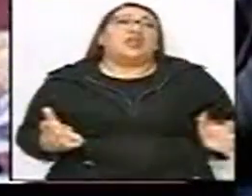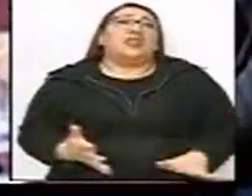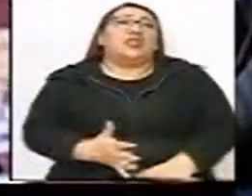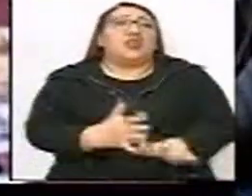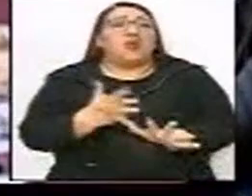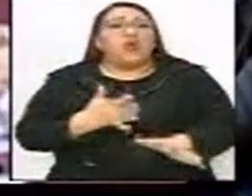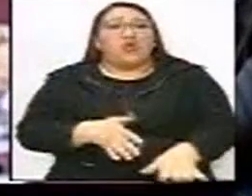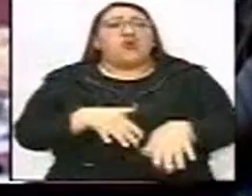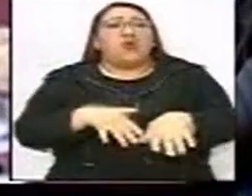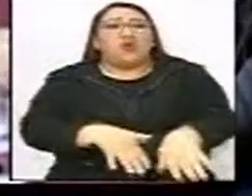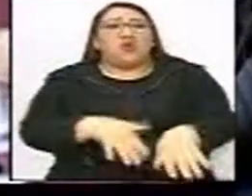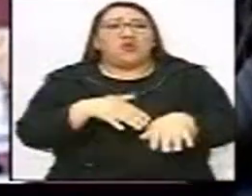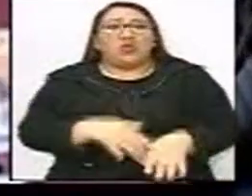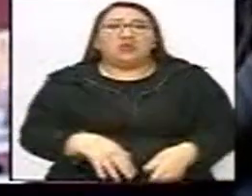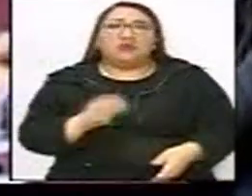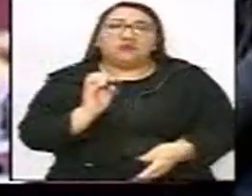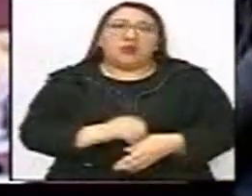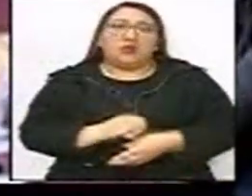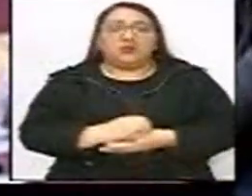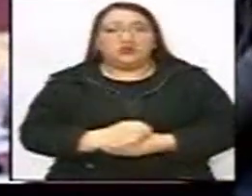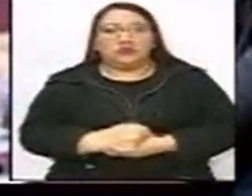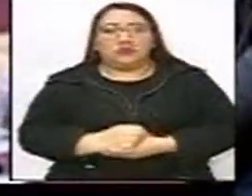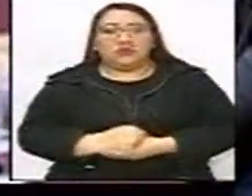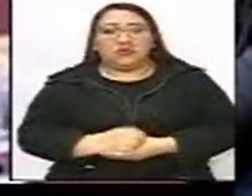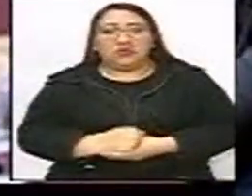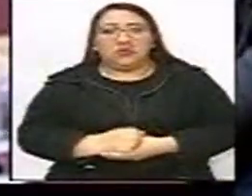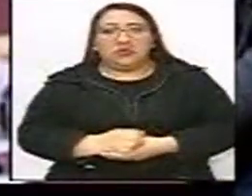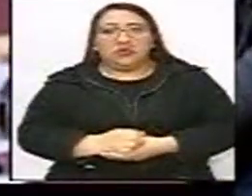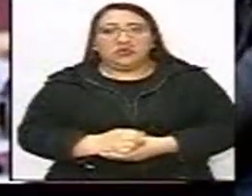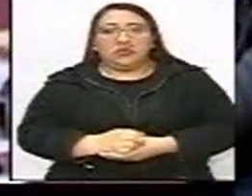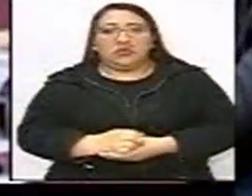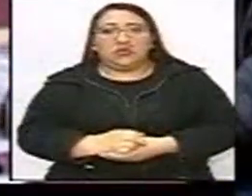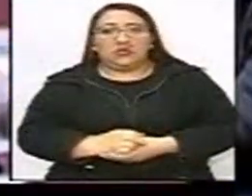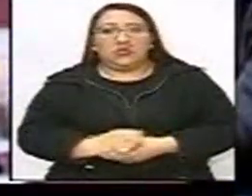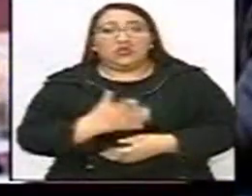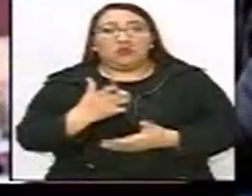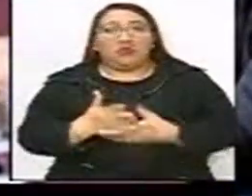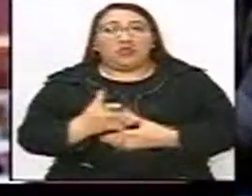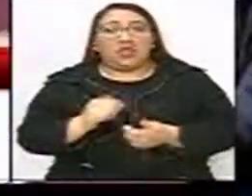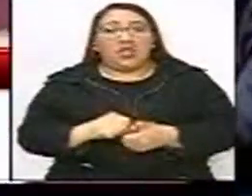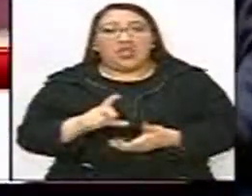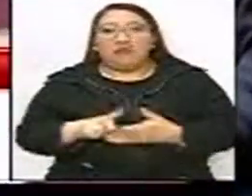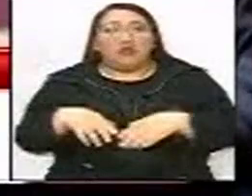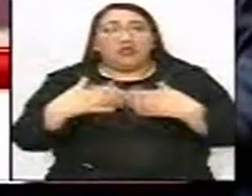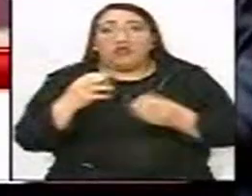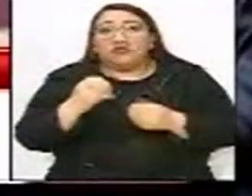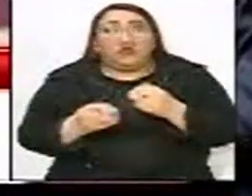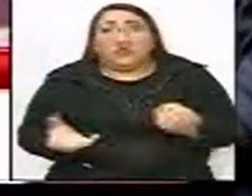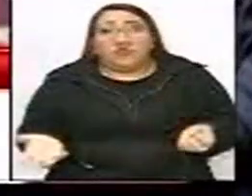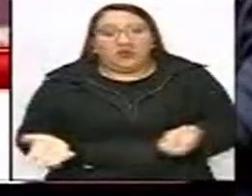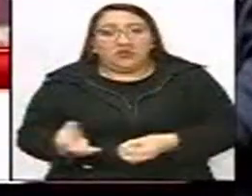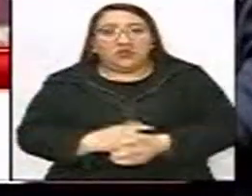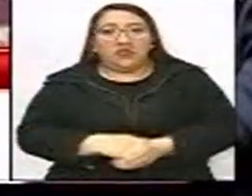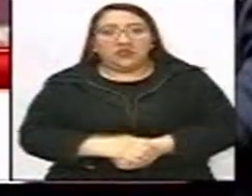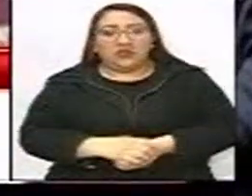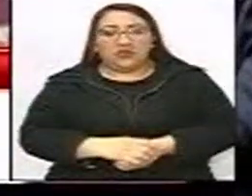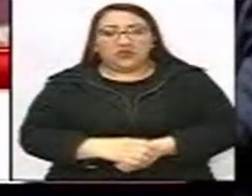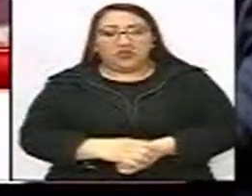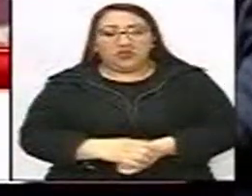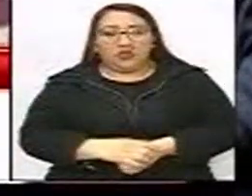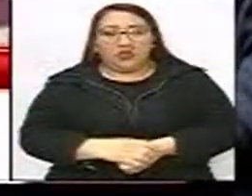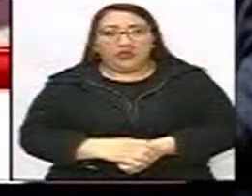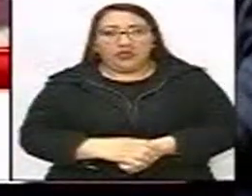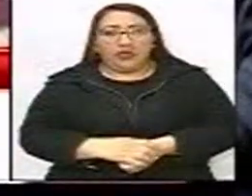y se ha convertido en un lugar más del gran problema del transporte en Lima. O sea, ni siquiera da una señal